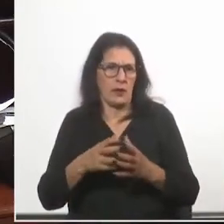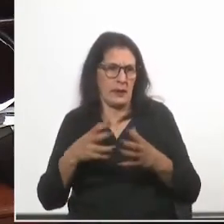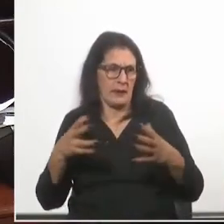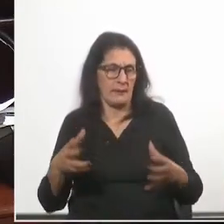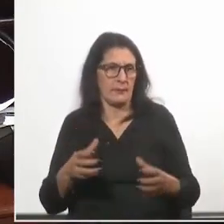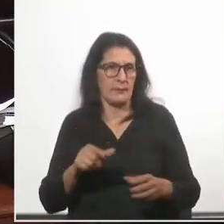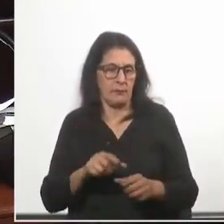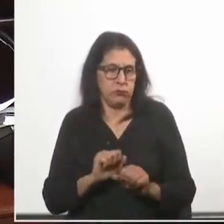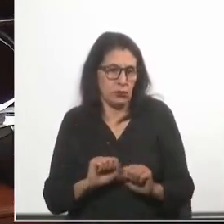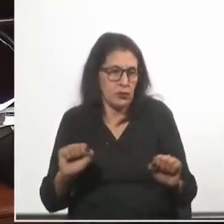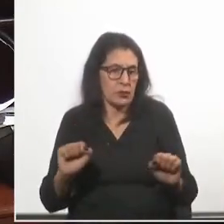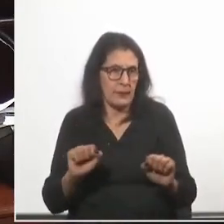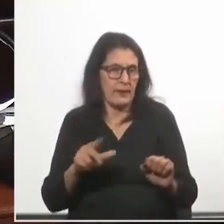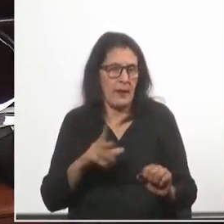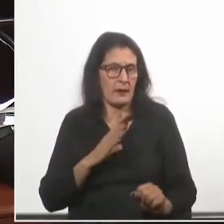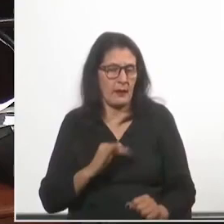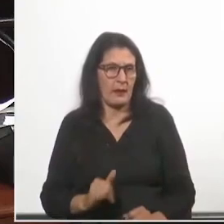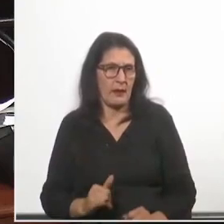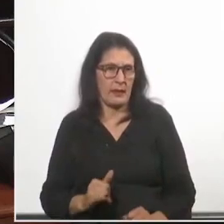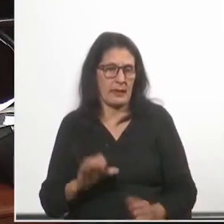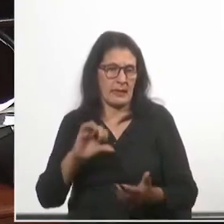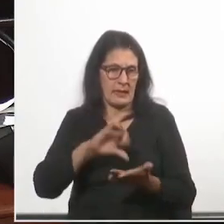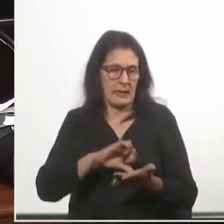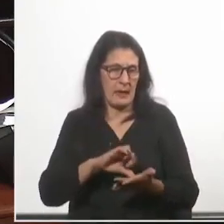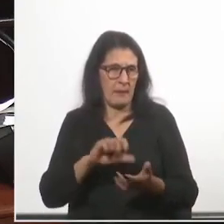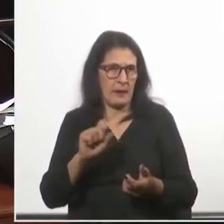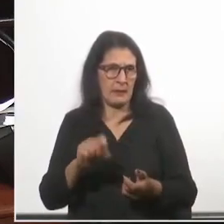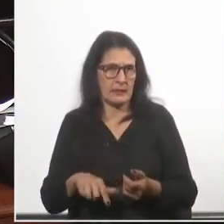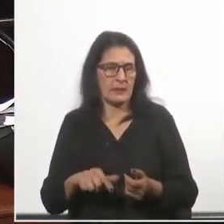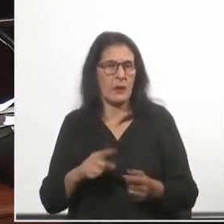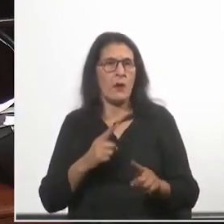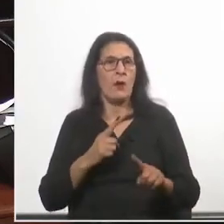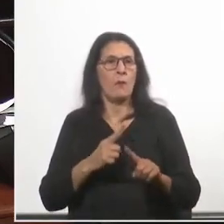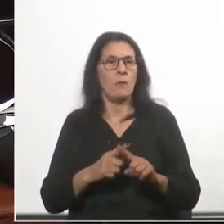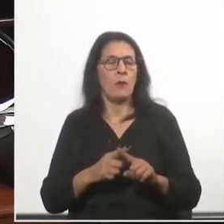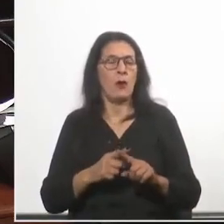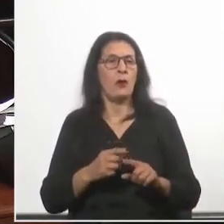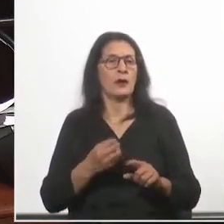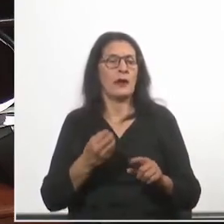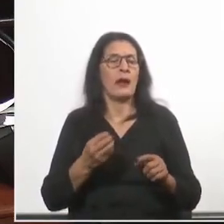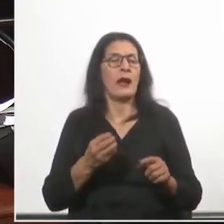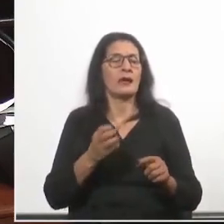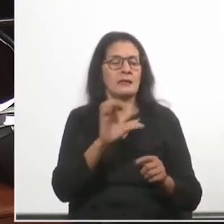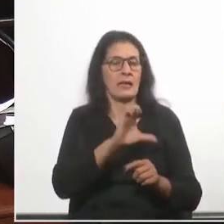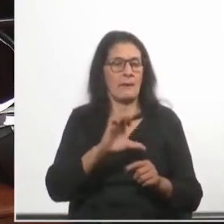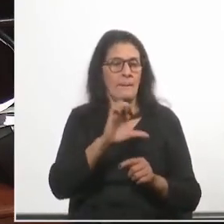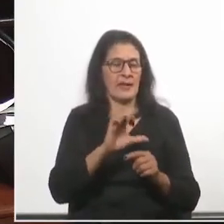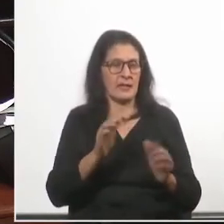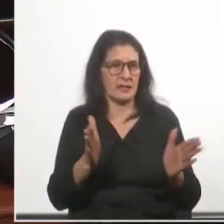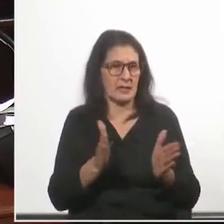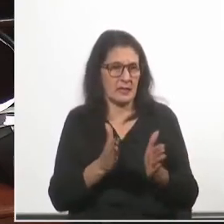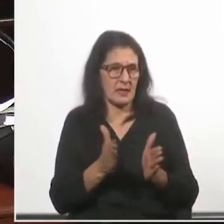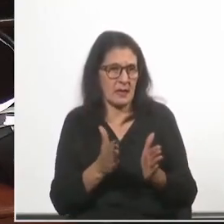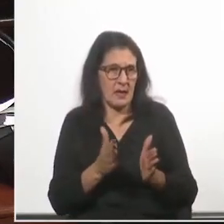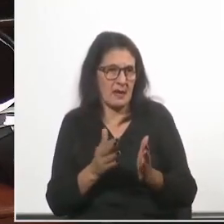enormes posibilidades que tiene el país a través de las pequeñas y medianas empresas.